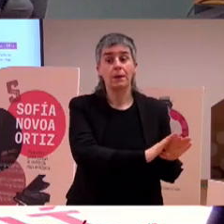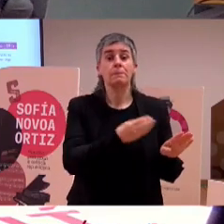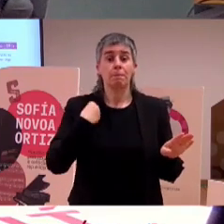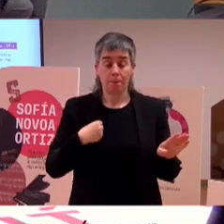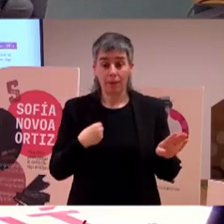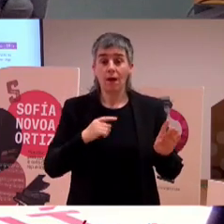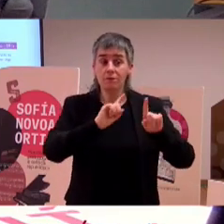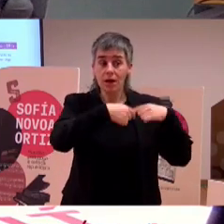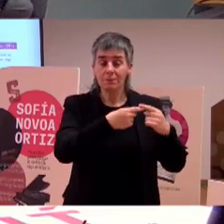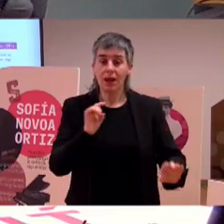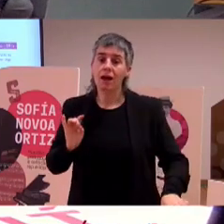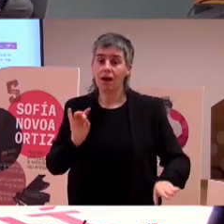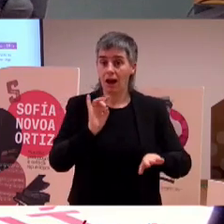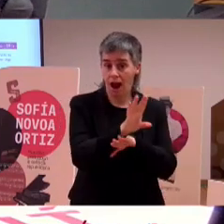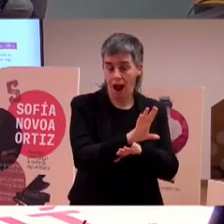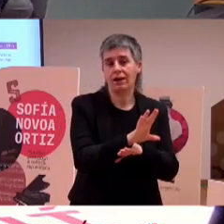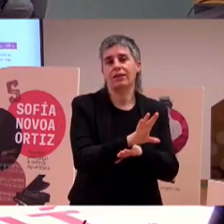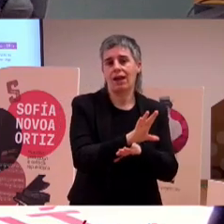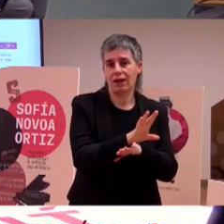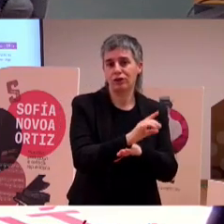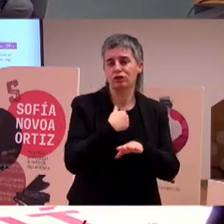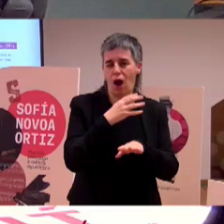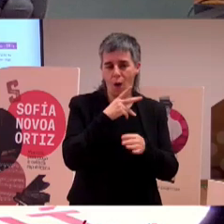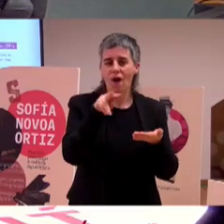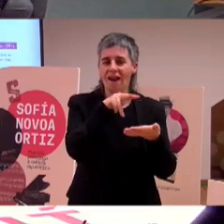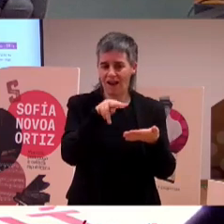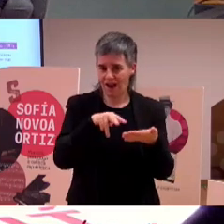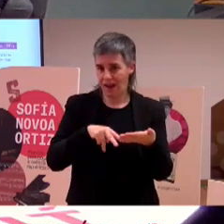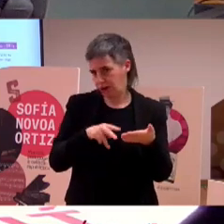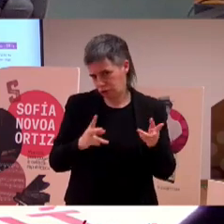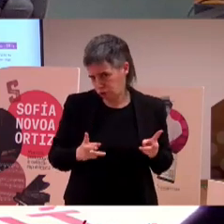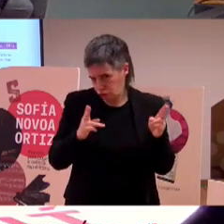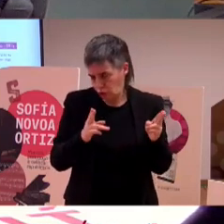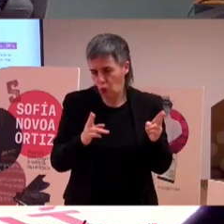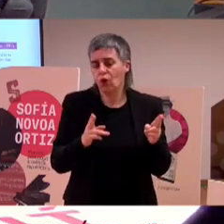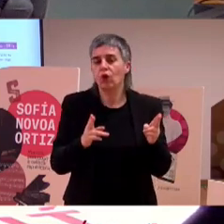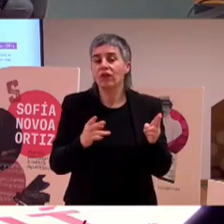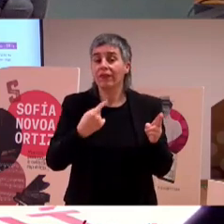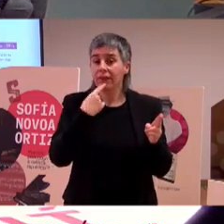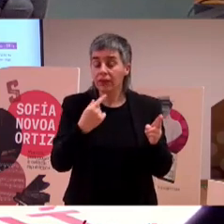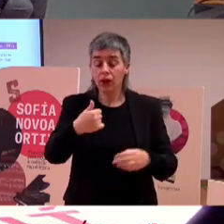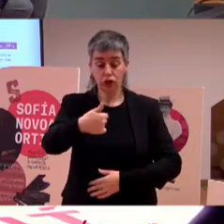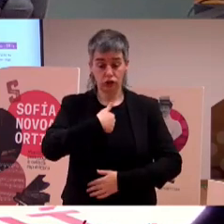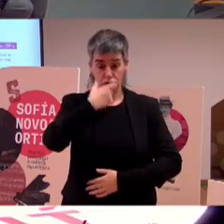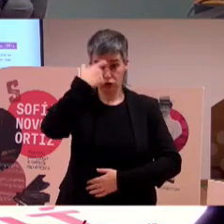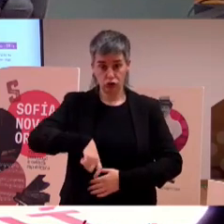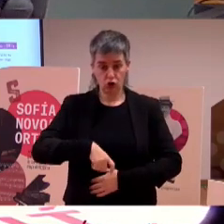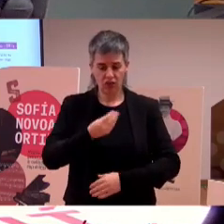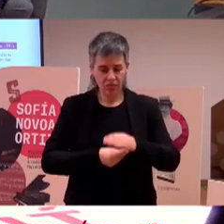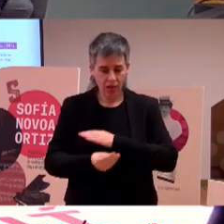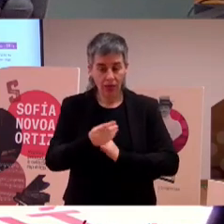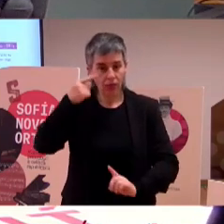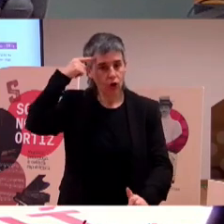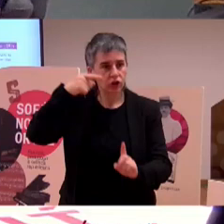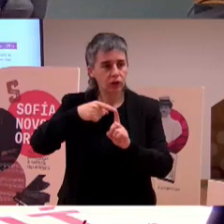unha carta que eu creo que é moi reveladora, por iso a vou ler un pedaciño nada máis, na que di: "Yo no he nacido con las